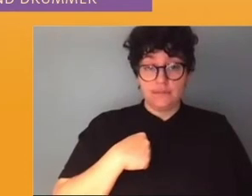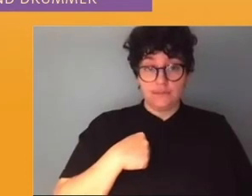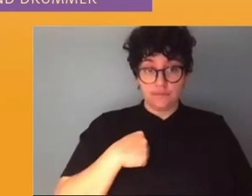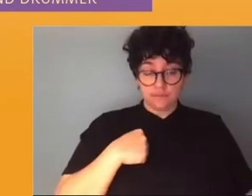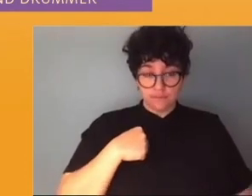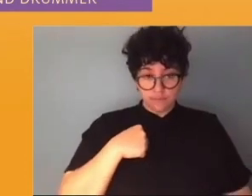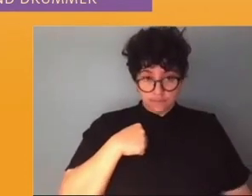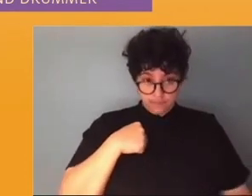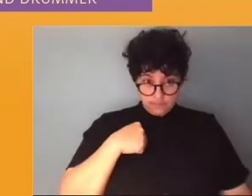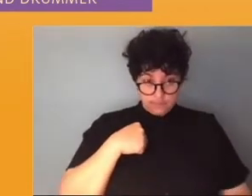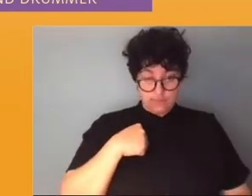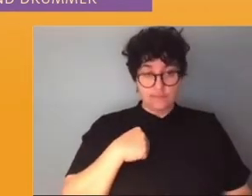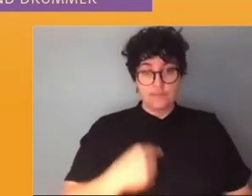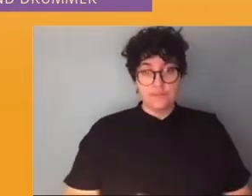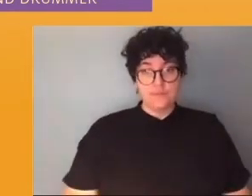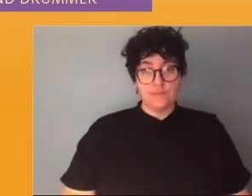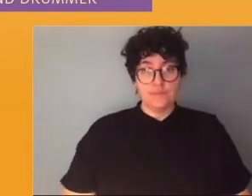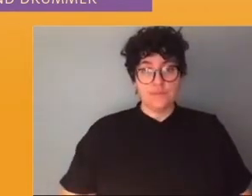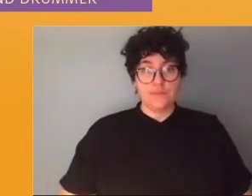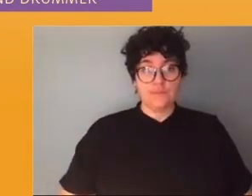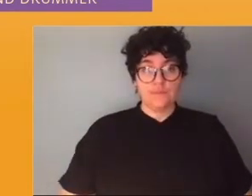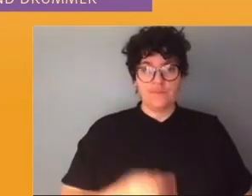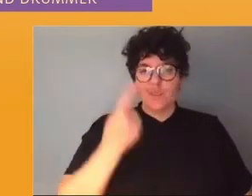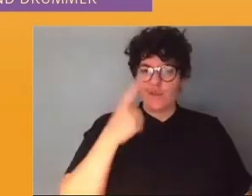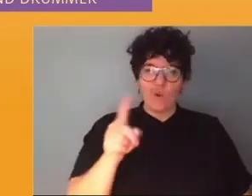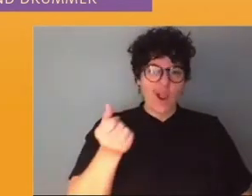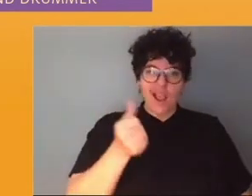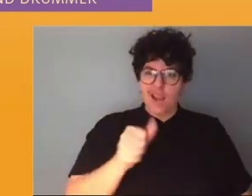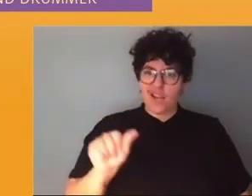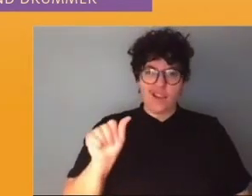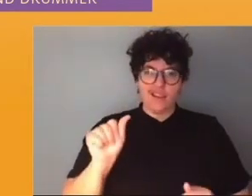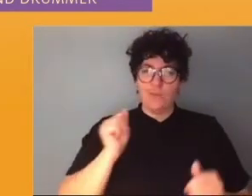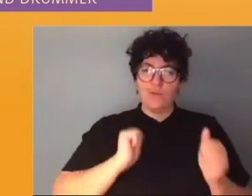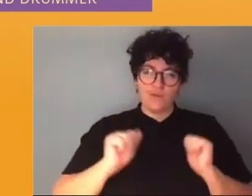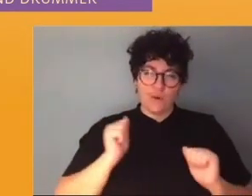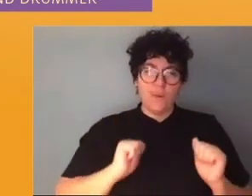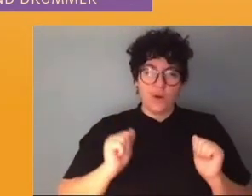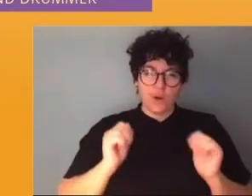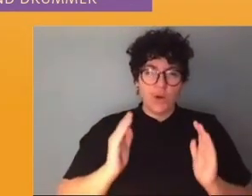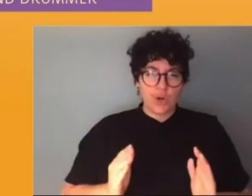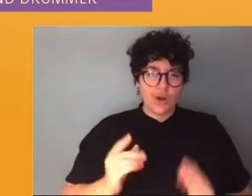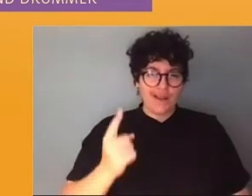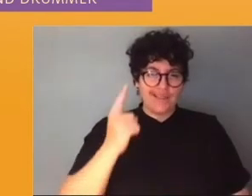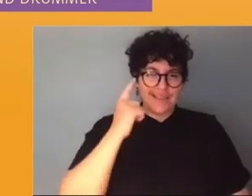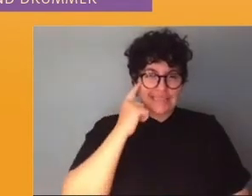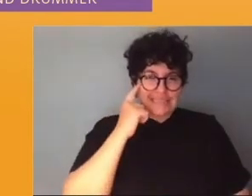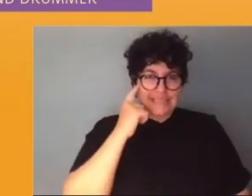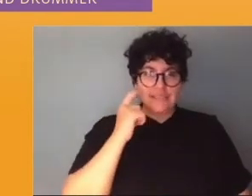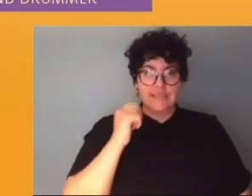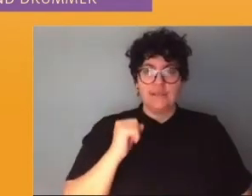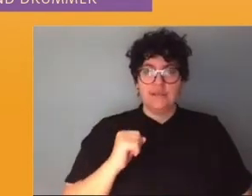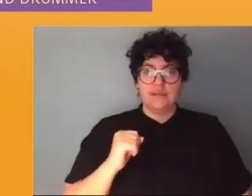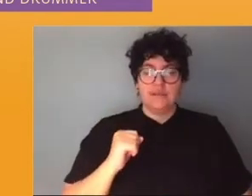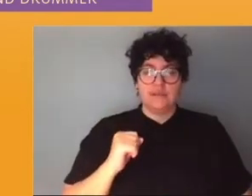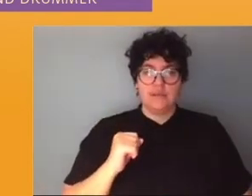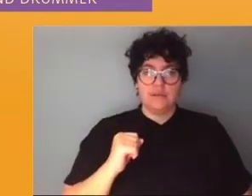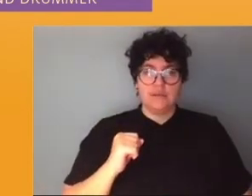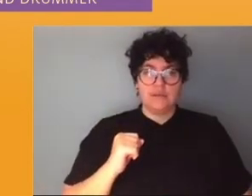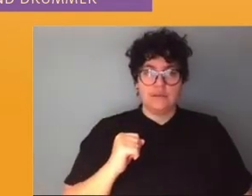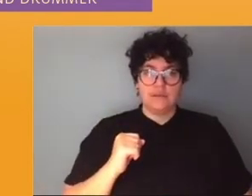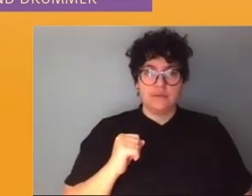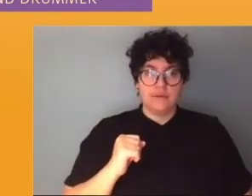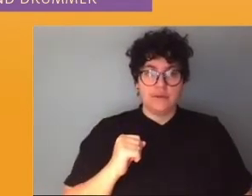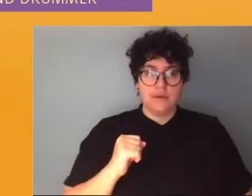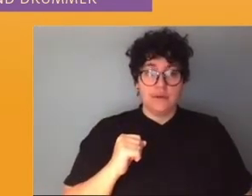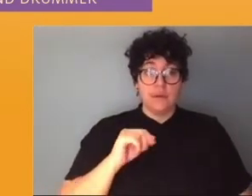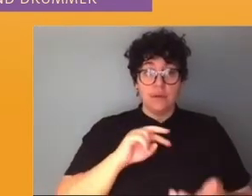y creo que eso aplica para cualquier persona que hace performance, no hay ninguna parte donde tú te paras y